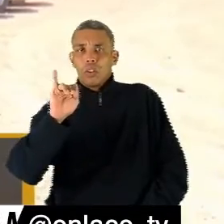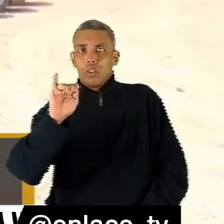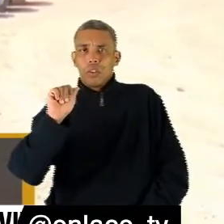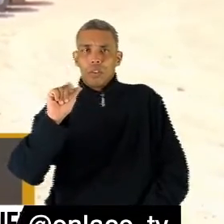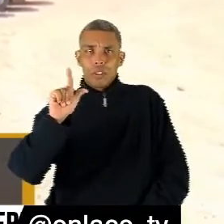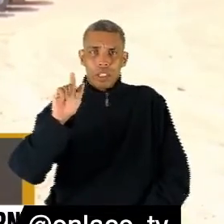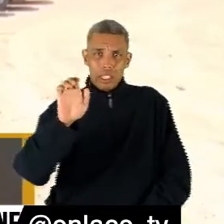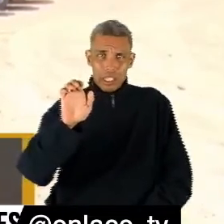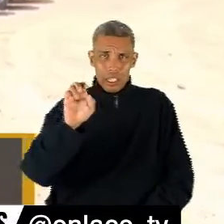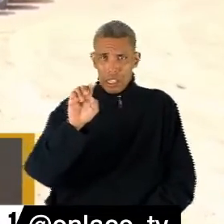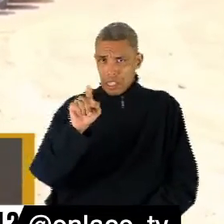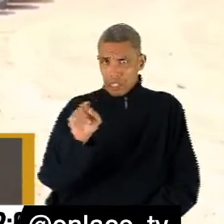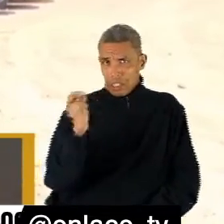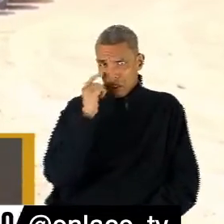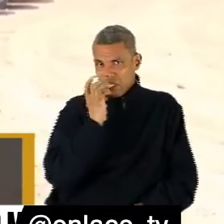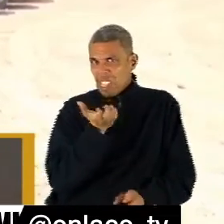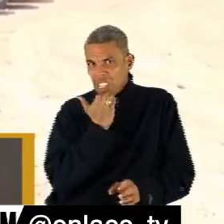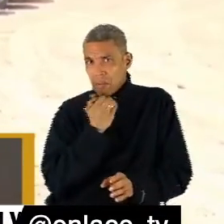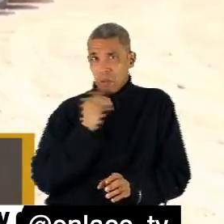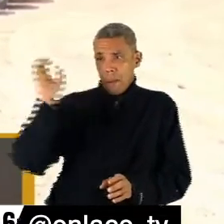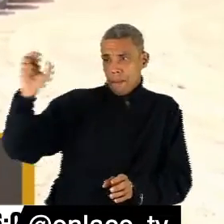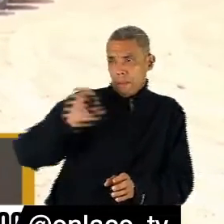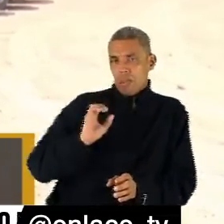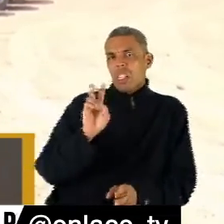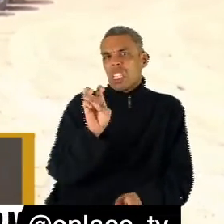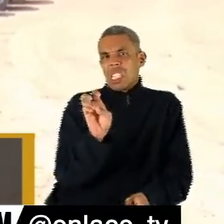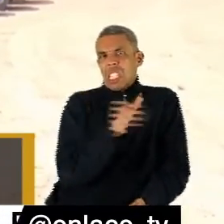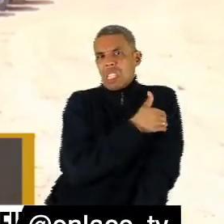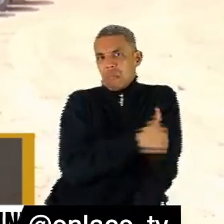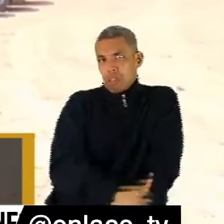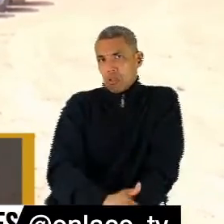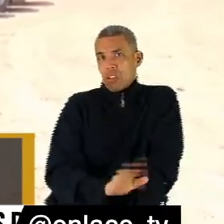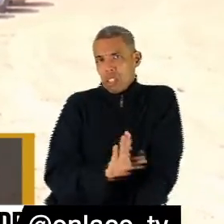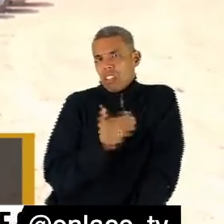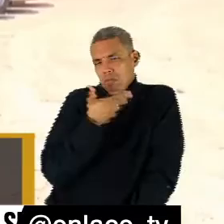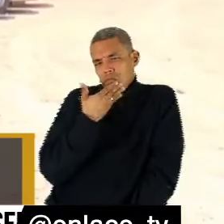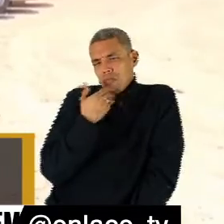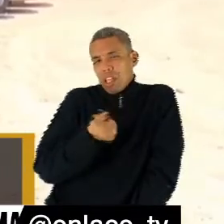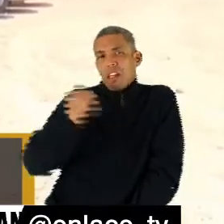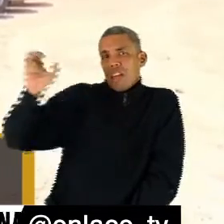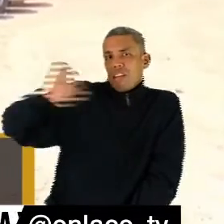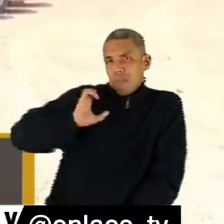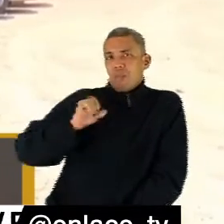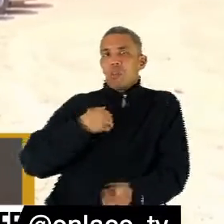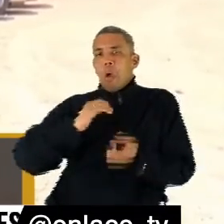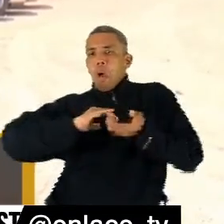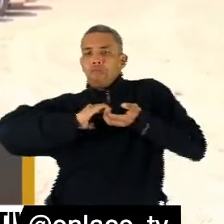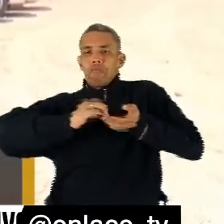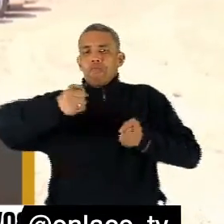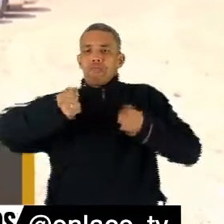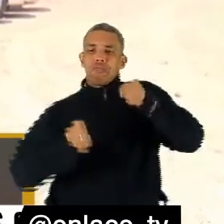7.200.000 pesos. En estos momentos están pagando un flete de 4.400.000. Y si